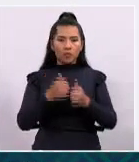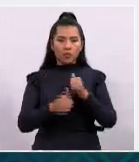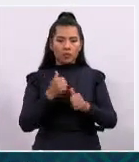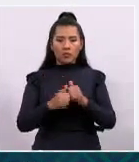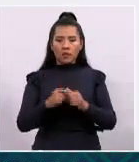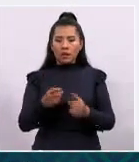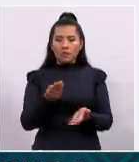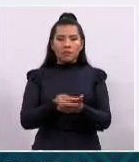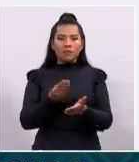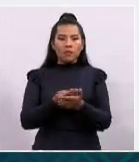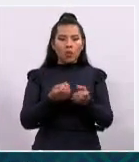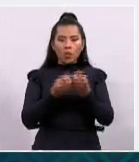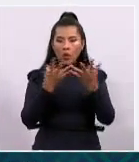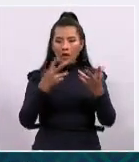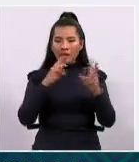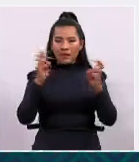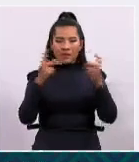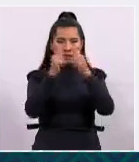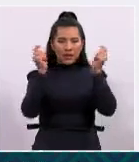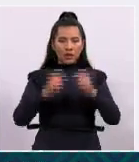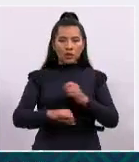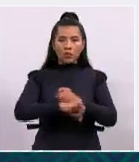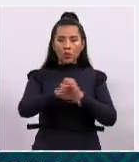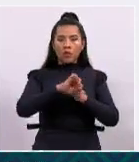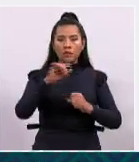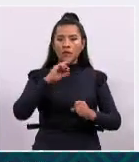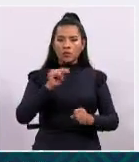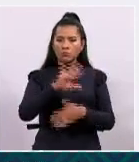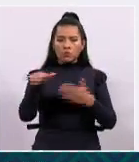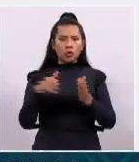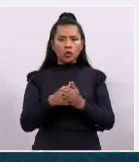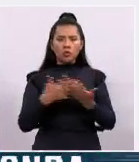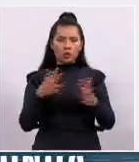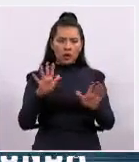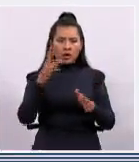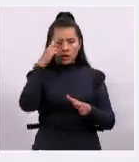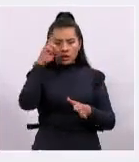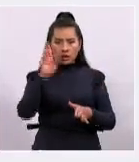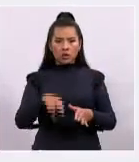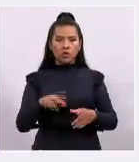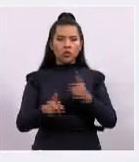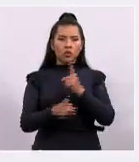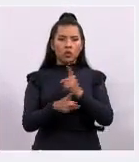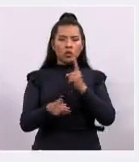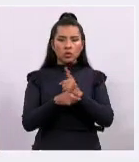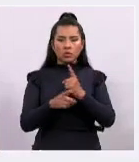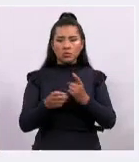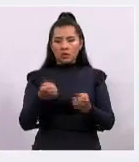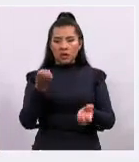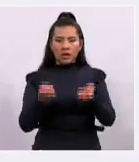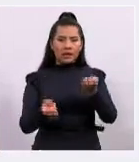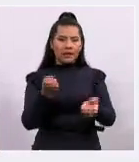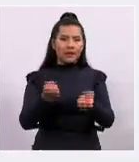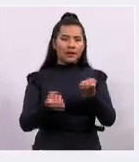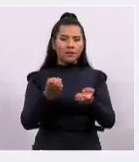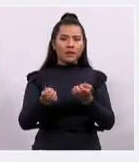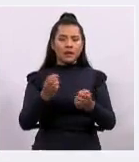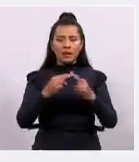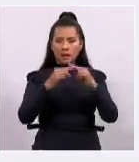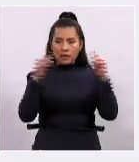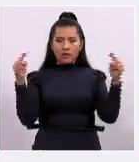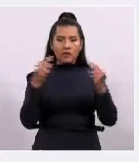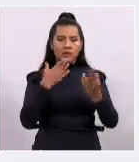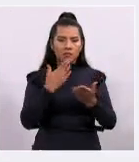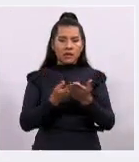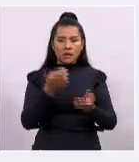precios de nuestros títulos públicos se han mantenido razonablemente en niveles parecidos a los